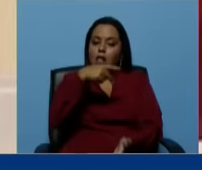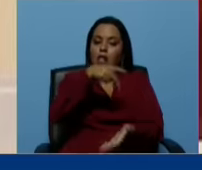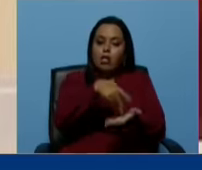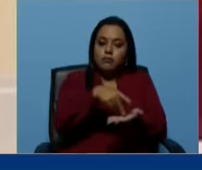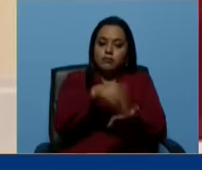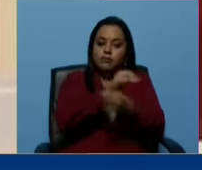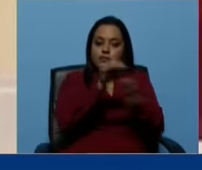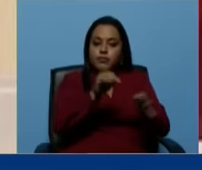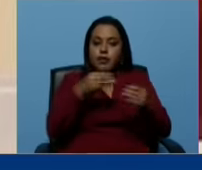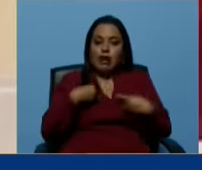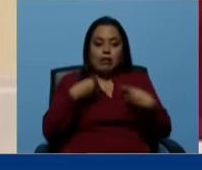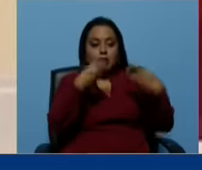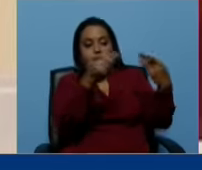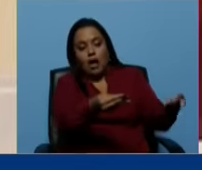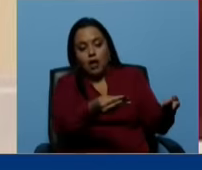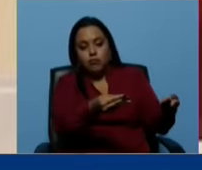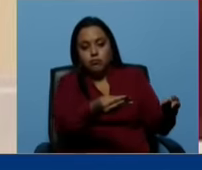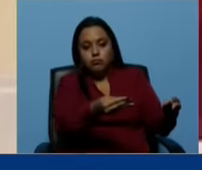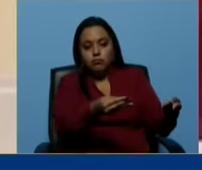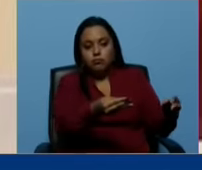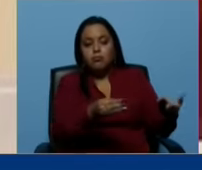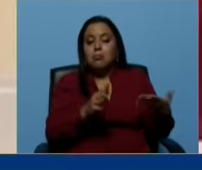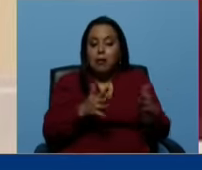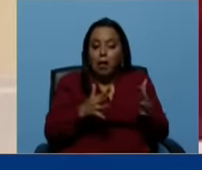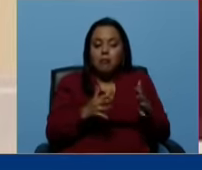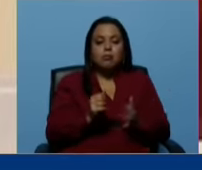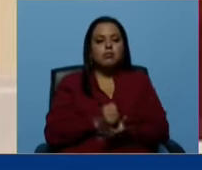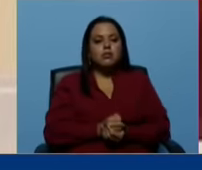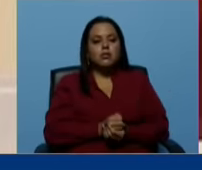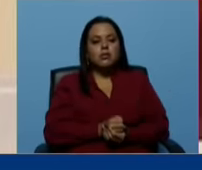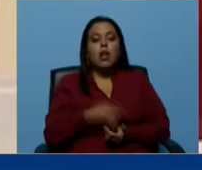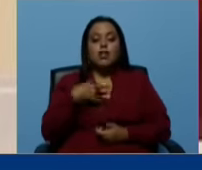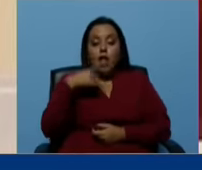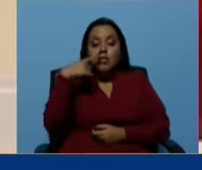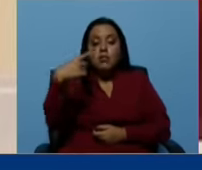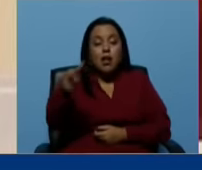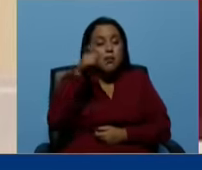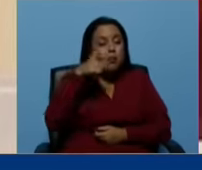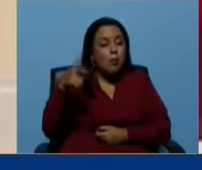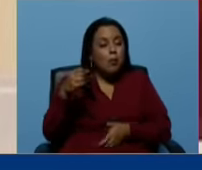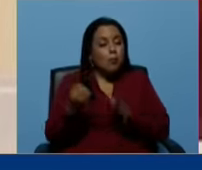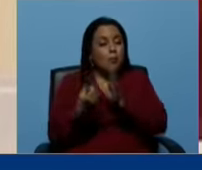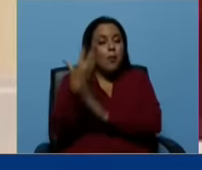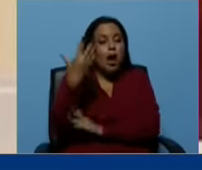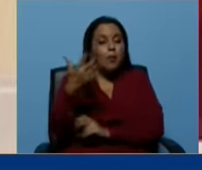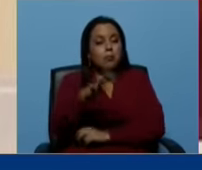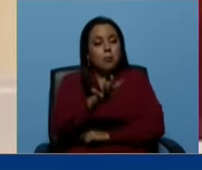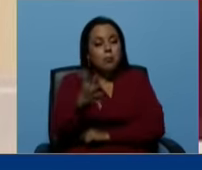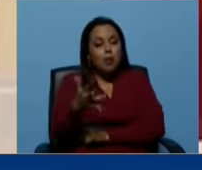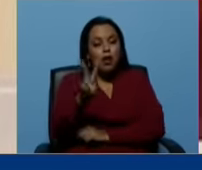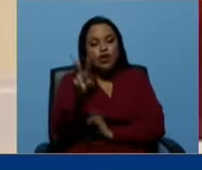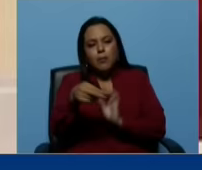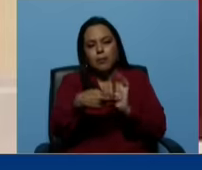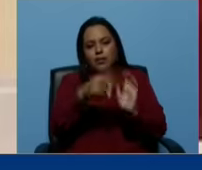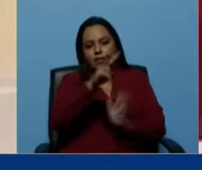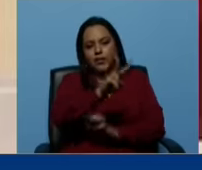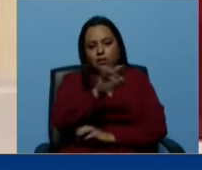cobarde, le entregaron el mando. Y se lo dije al pueblo por allá en mayo 2023.